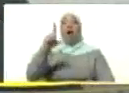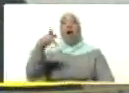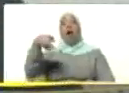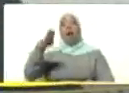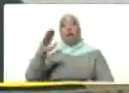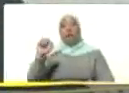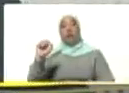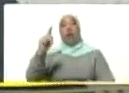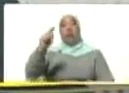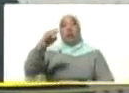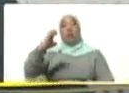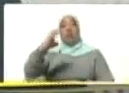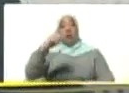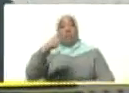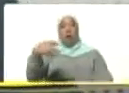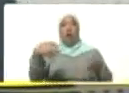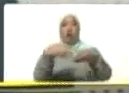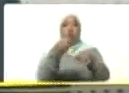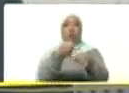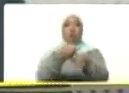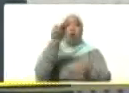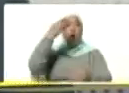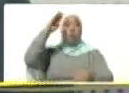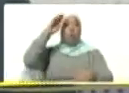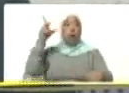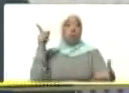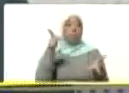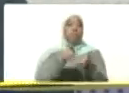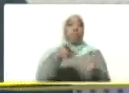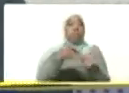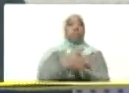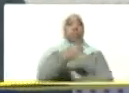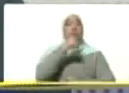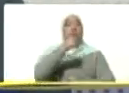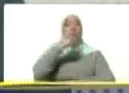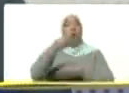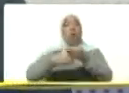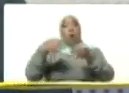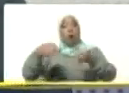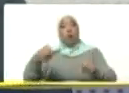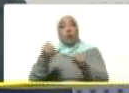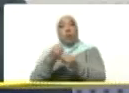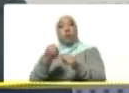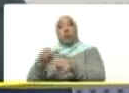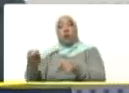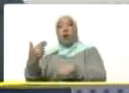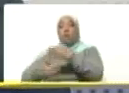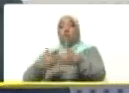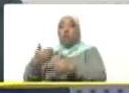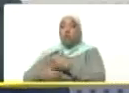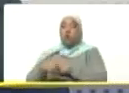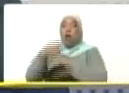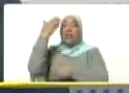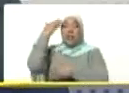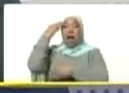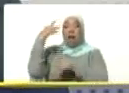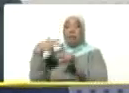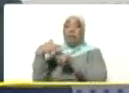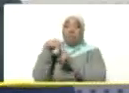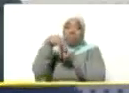its setbacks induced by imperialism. De hecho, el ALBA TCP ha convertido sus retrocesos inducidos por el